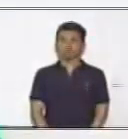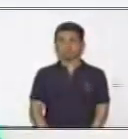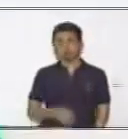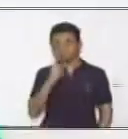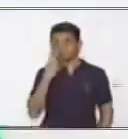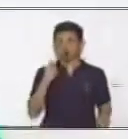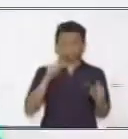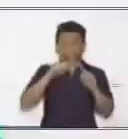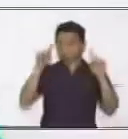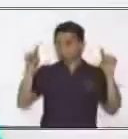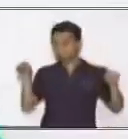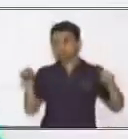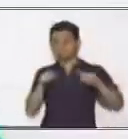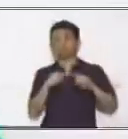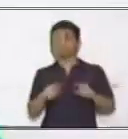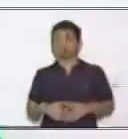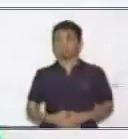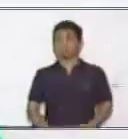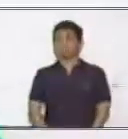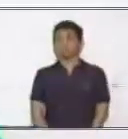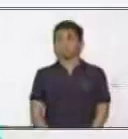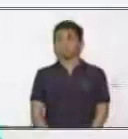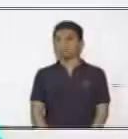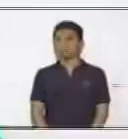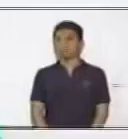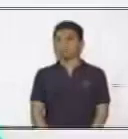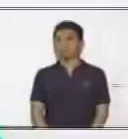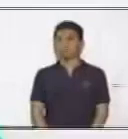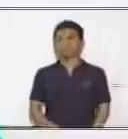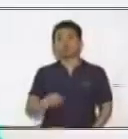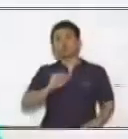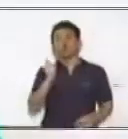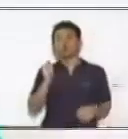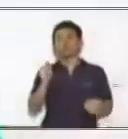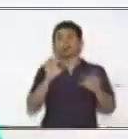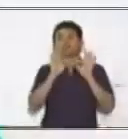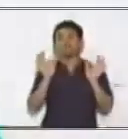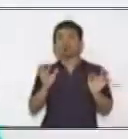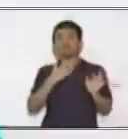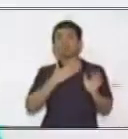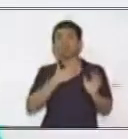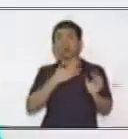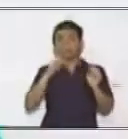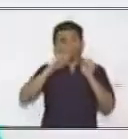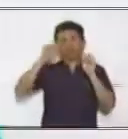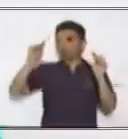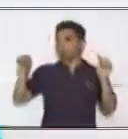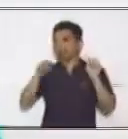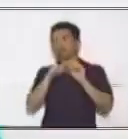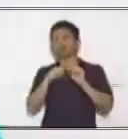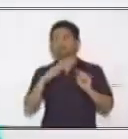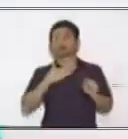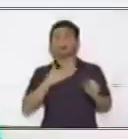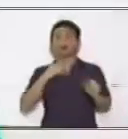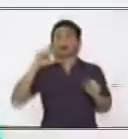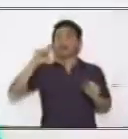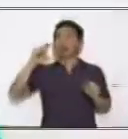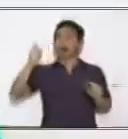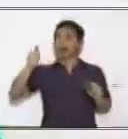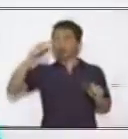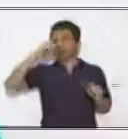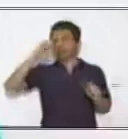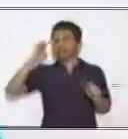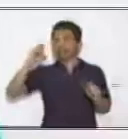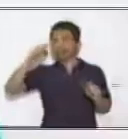quieren llamar así. Es otra manera de llamarlos, ¿sí? De denominarlos. ¿Cómo sabemos que los tres lados son